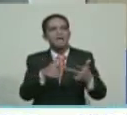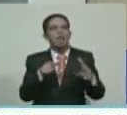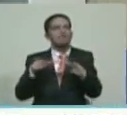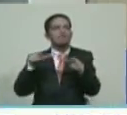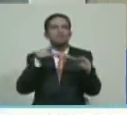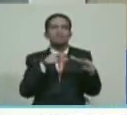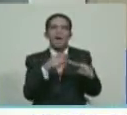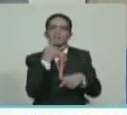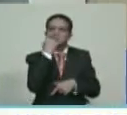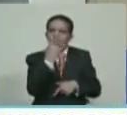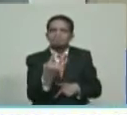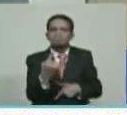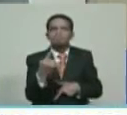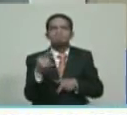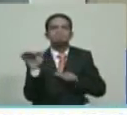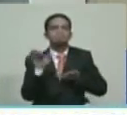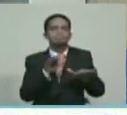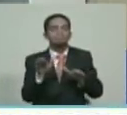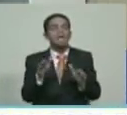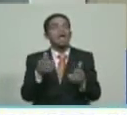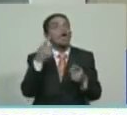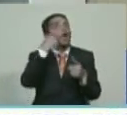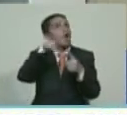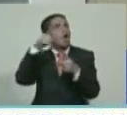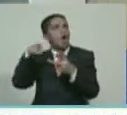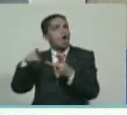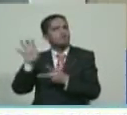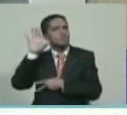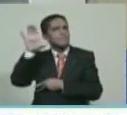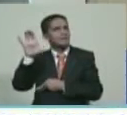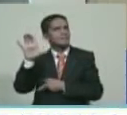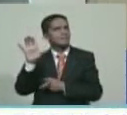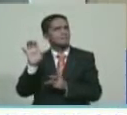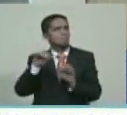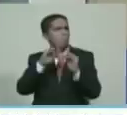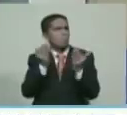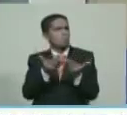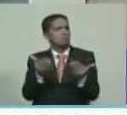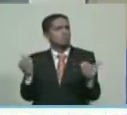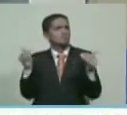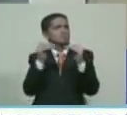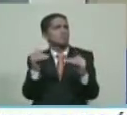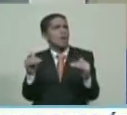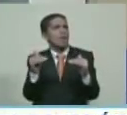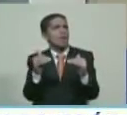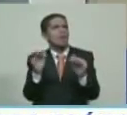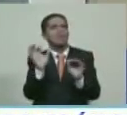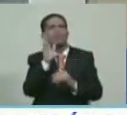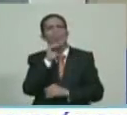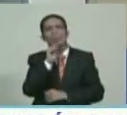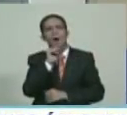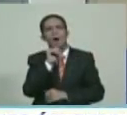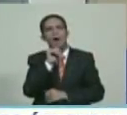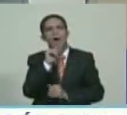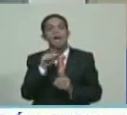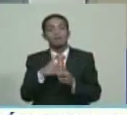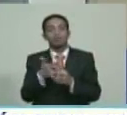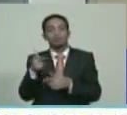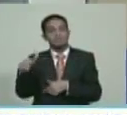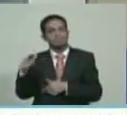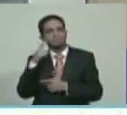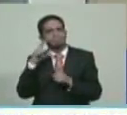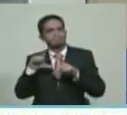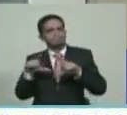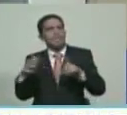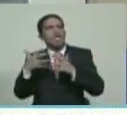como ningún otro lugar otro destino turístico ahora no se incorpore esta empresa privada